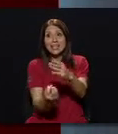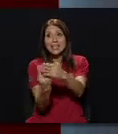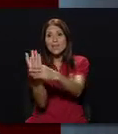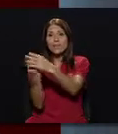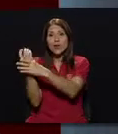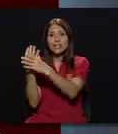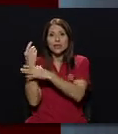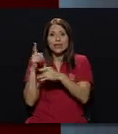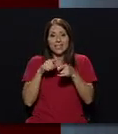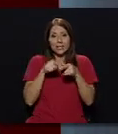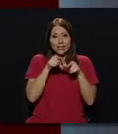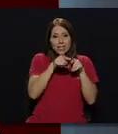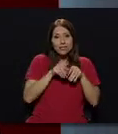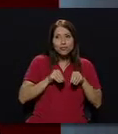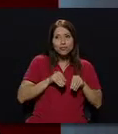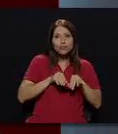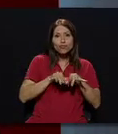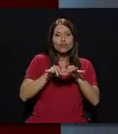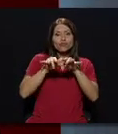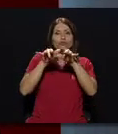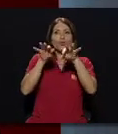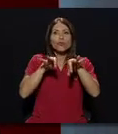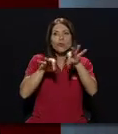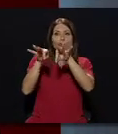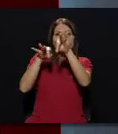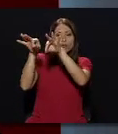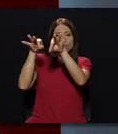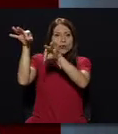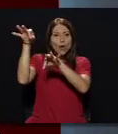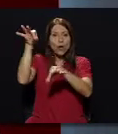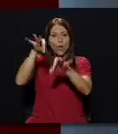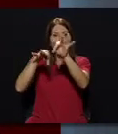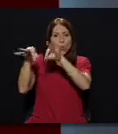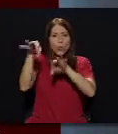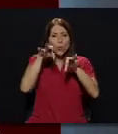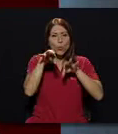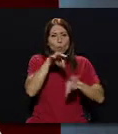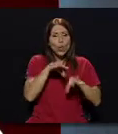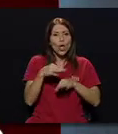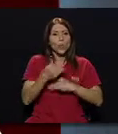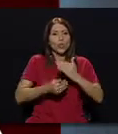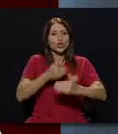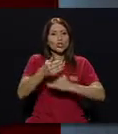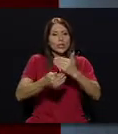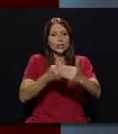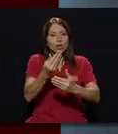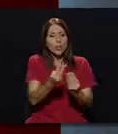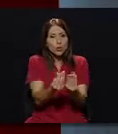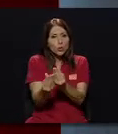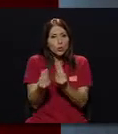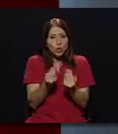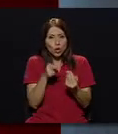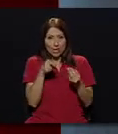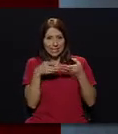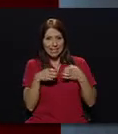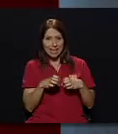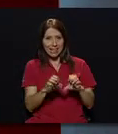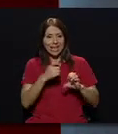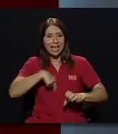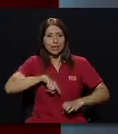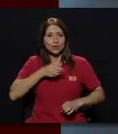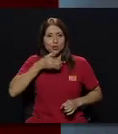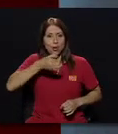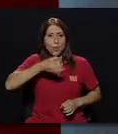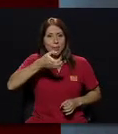floraciones, entrar, digamos, en el proceso de producción. Es una de las estrategias que nosotros recomendamos